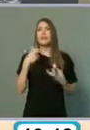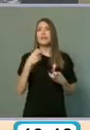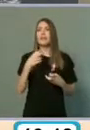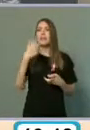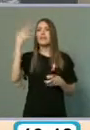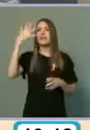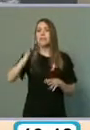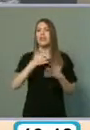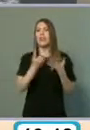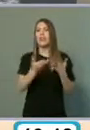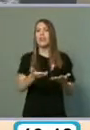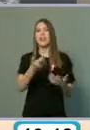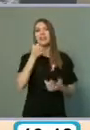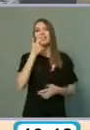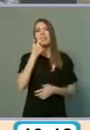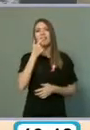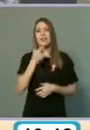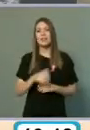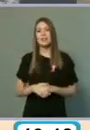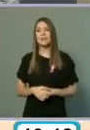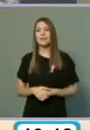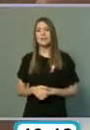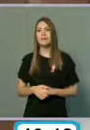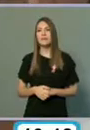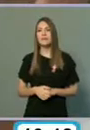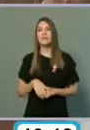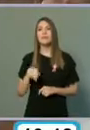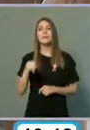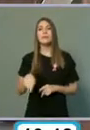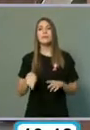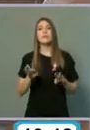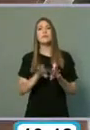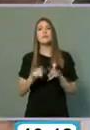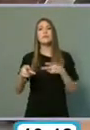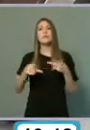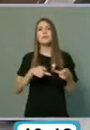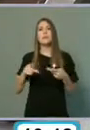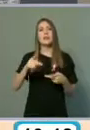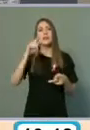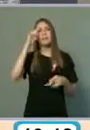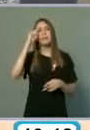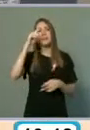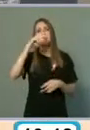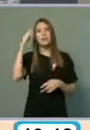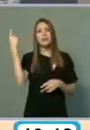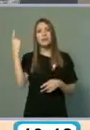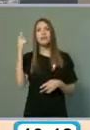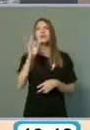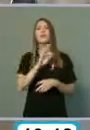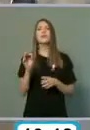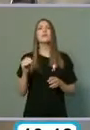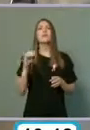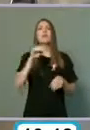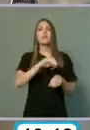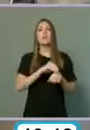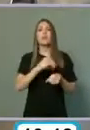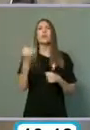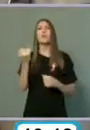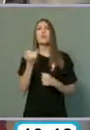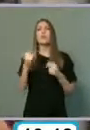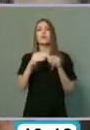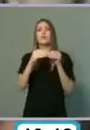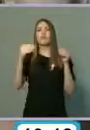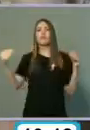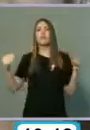Esto, perdóname, Pam, nada más como para darles un tip. Esto sería como la preparación básica, pero podemos agregarle una ramita de epazote que también le daría un